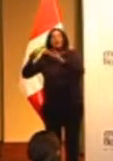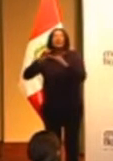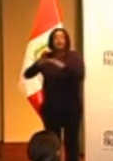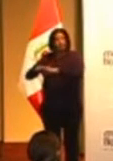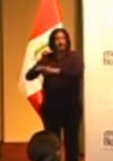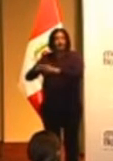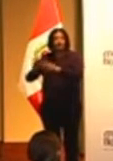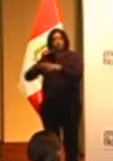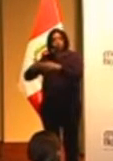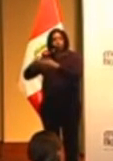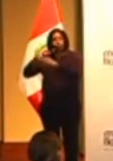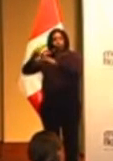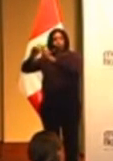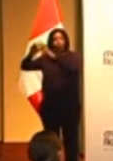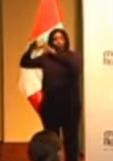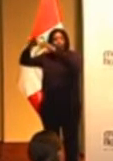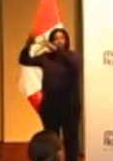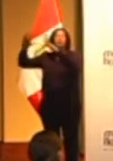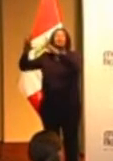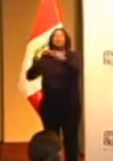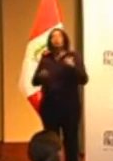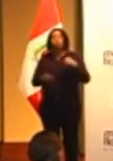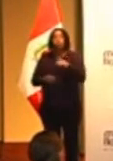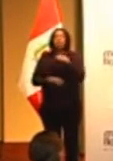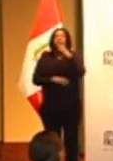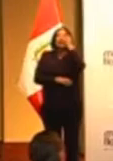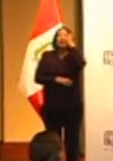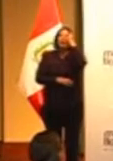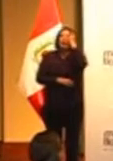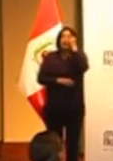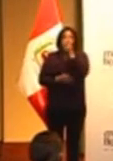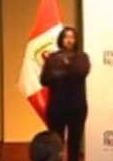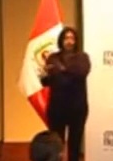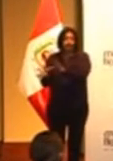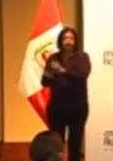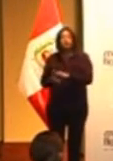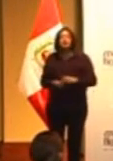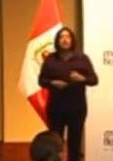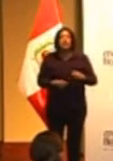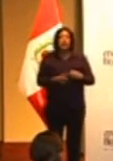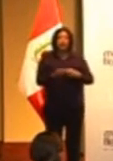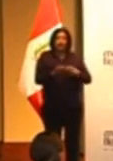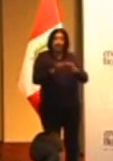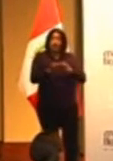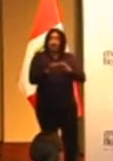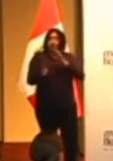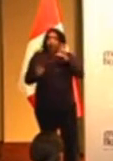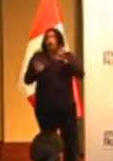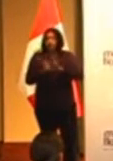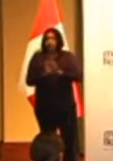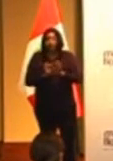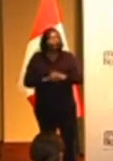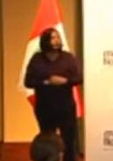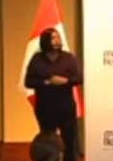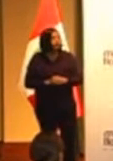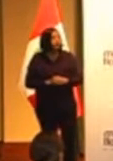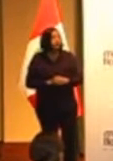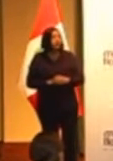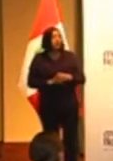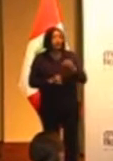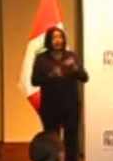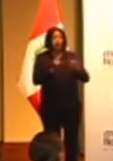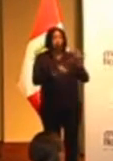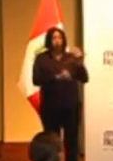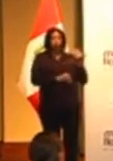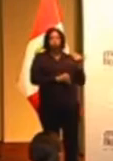emisiones. Entonces tenemos que ser conscientes. Algo que quiero resaltar, por ejemplo, son los